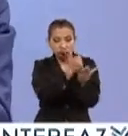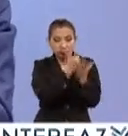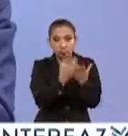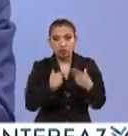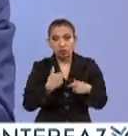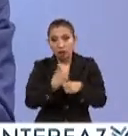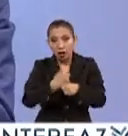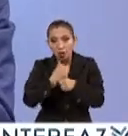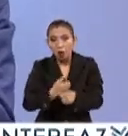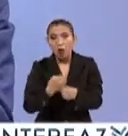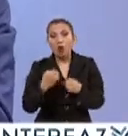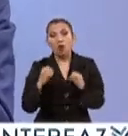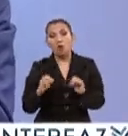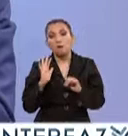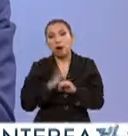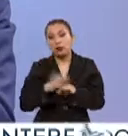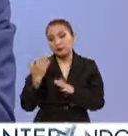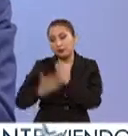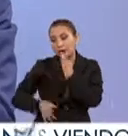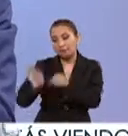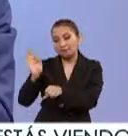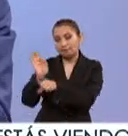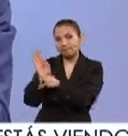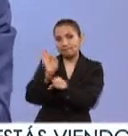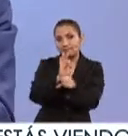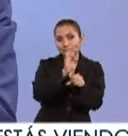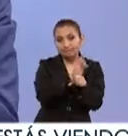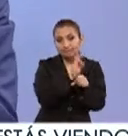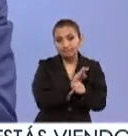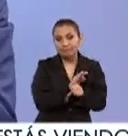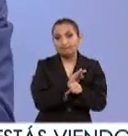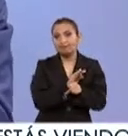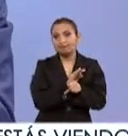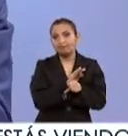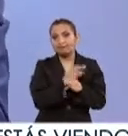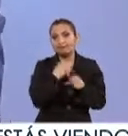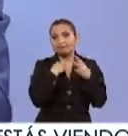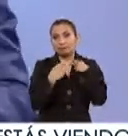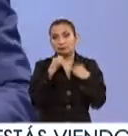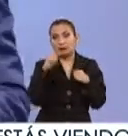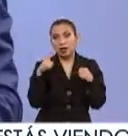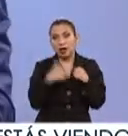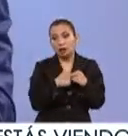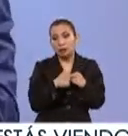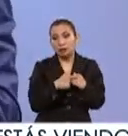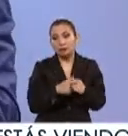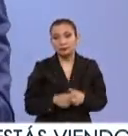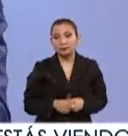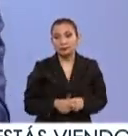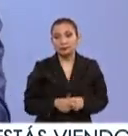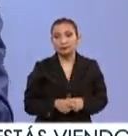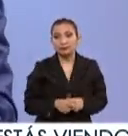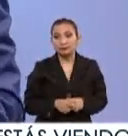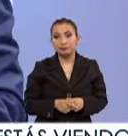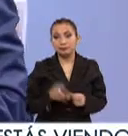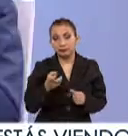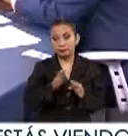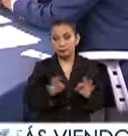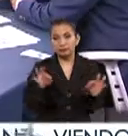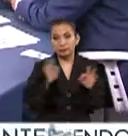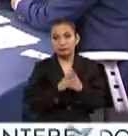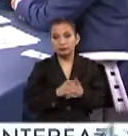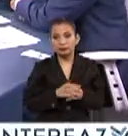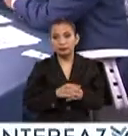las víctimas o a las personas más vulnerables que se encuentran atrapadas en algún tipo de desastre. Creo que eso es muy importante lo que